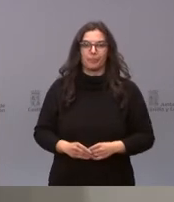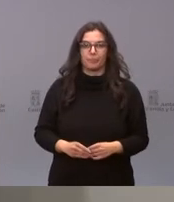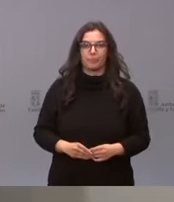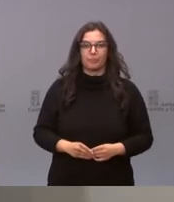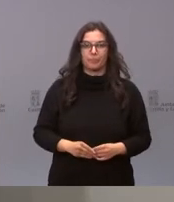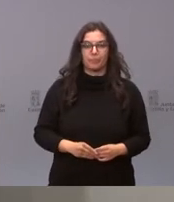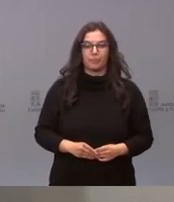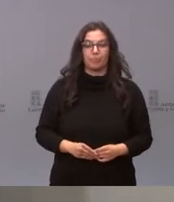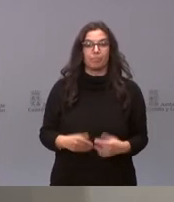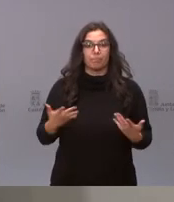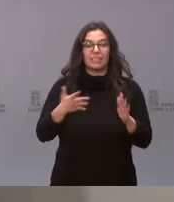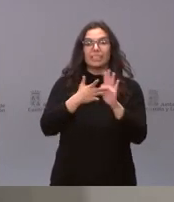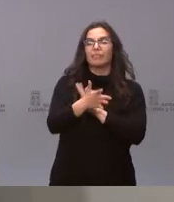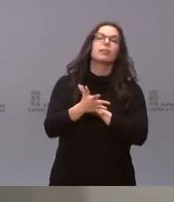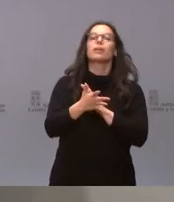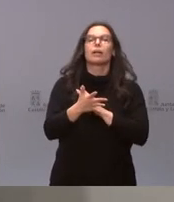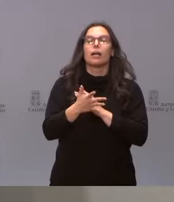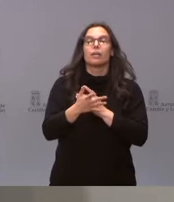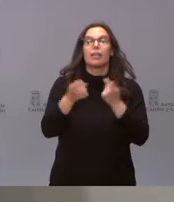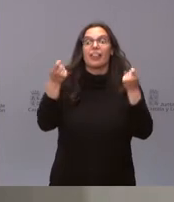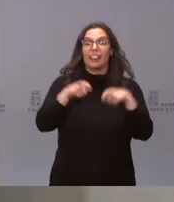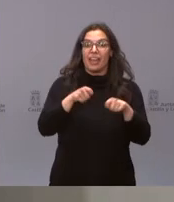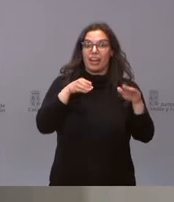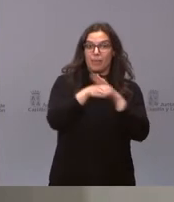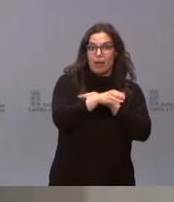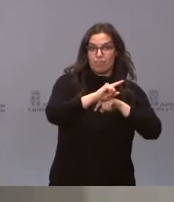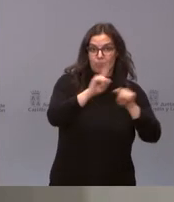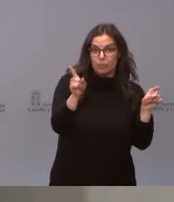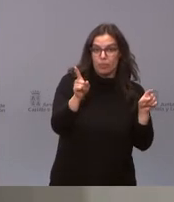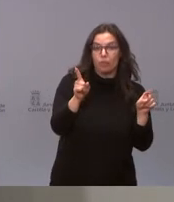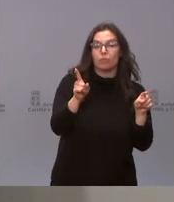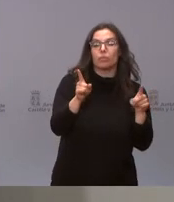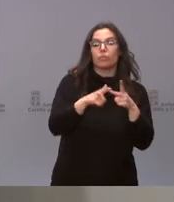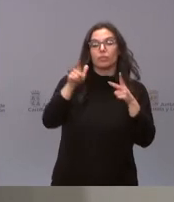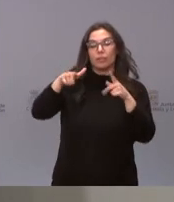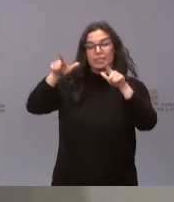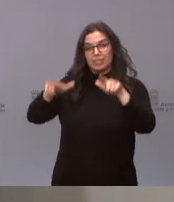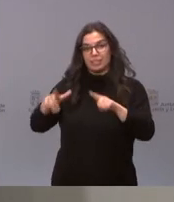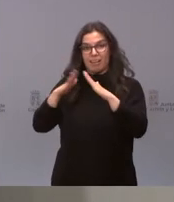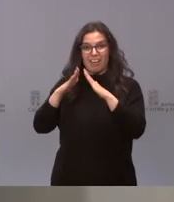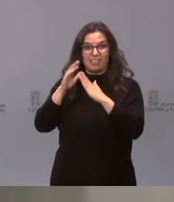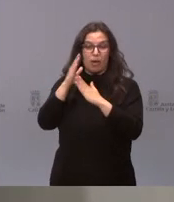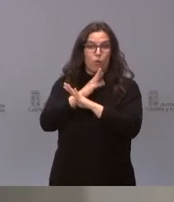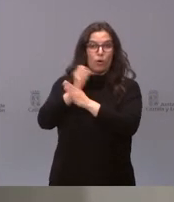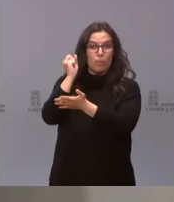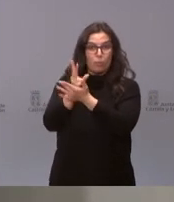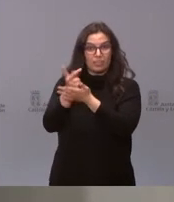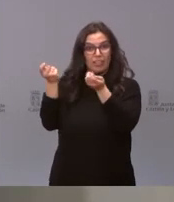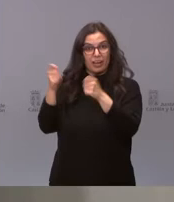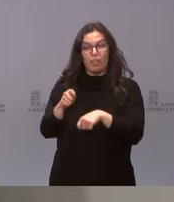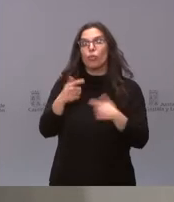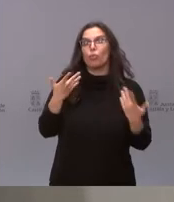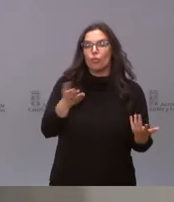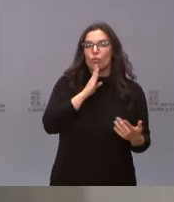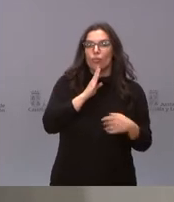de este modo se aplicarán cierre del interior de la hostelería y restauración así como caja de casas de juego y apuestas a los municipios